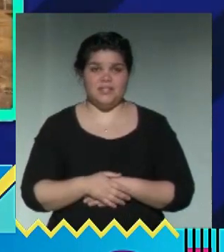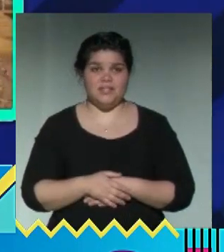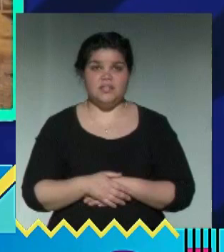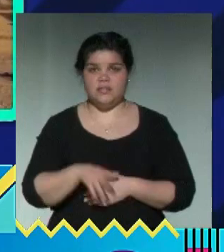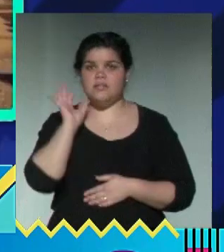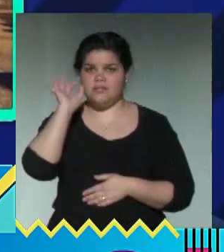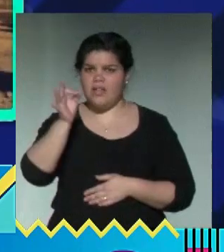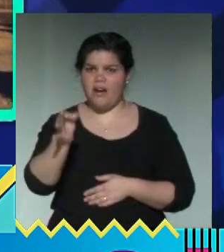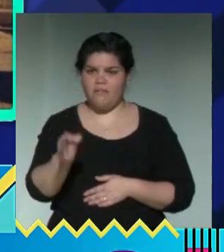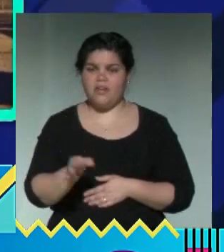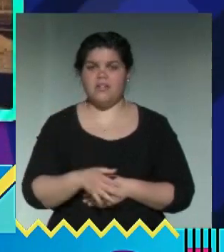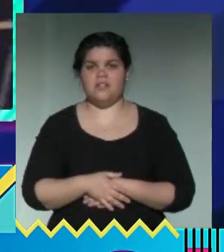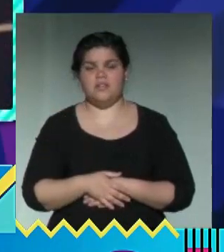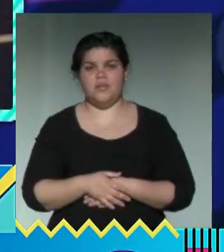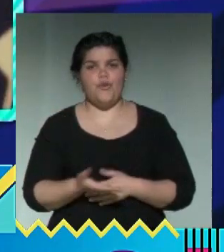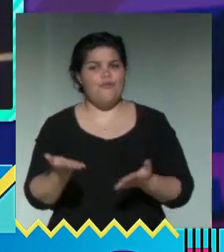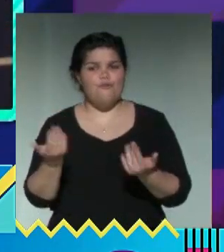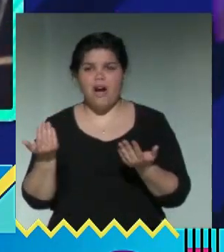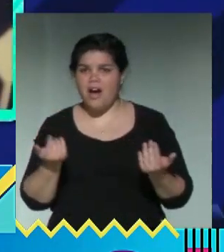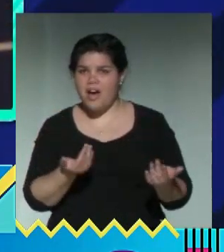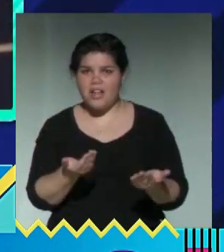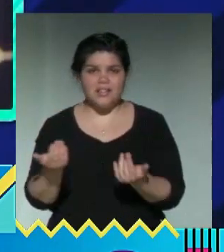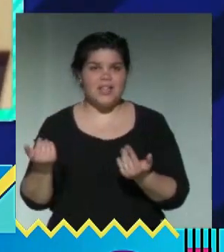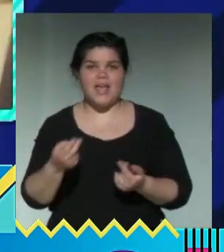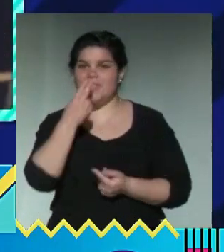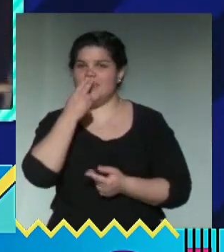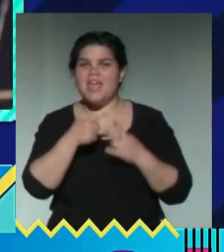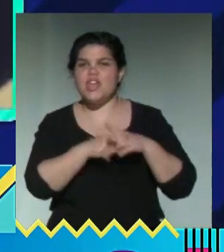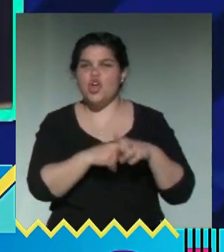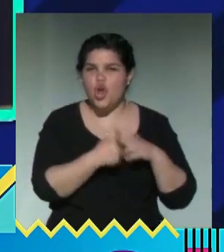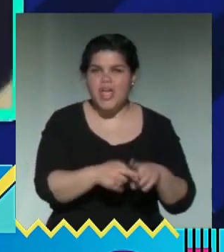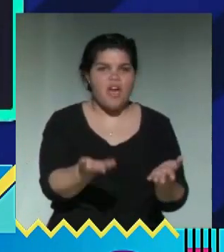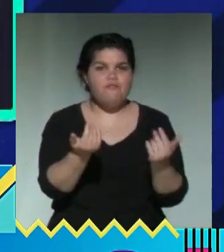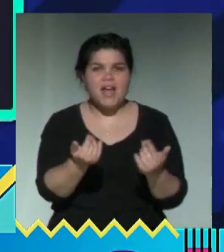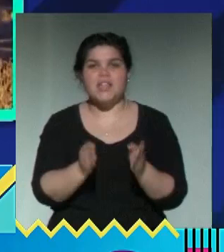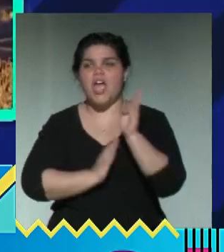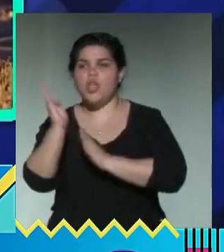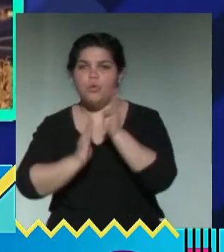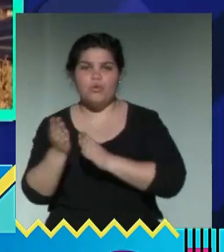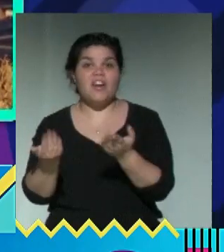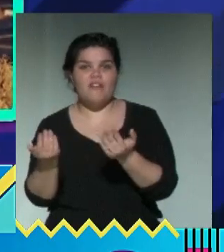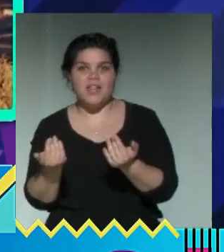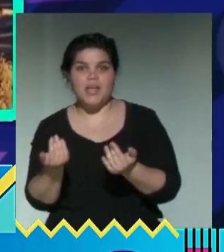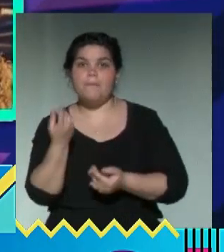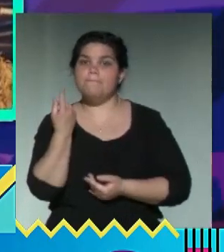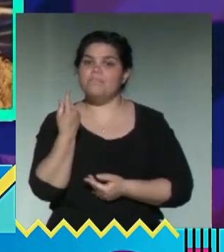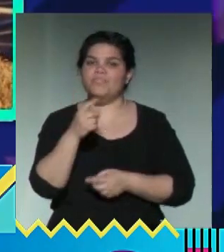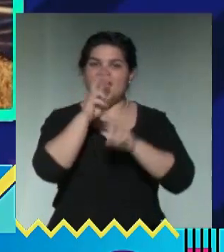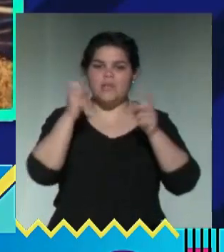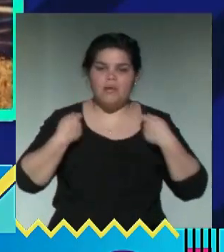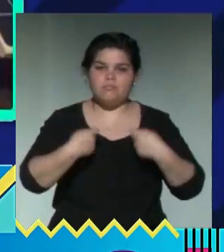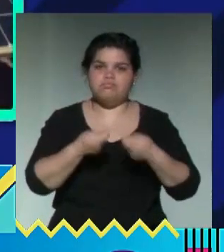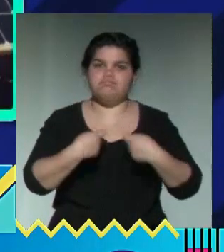una deuda pendiente desde el punto de vista de tecnología y desde el punto de vista de industria, pero indudablemente las inversiones que